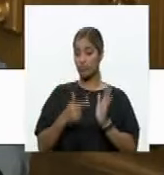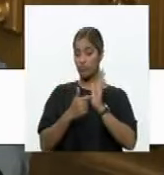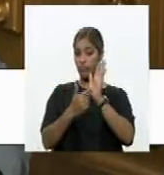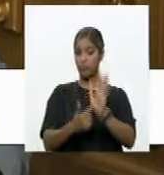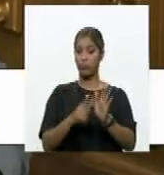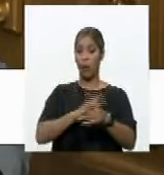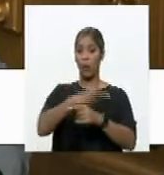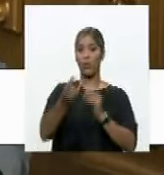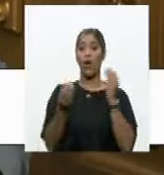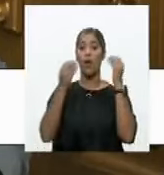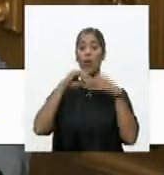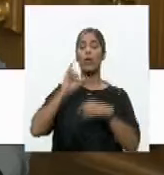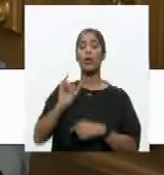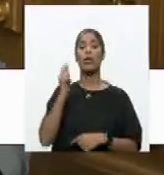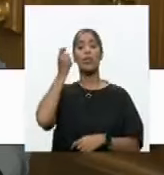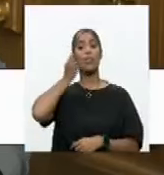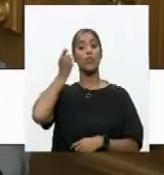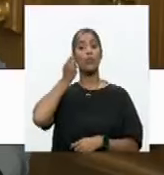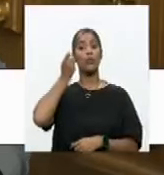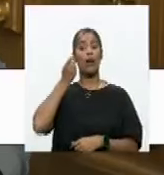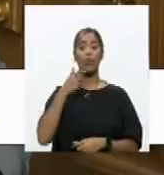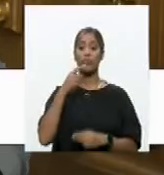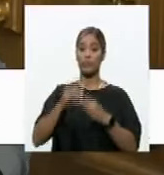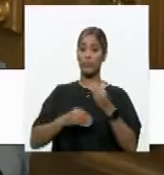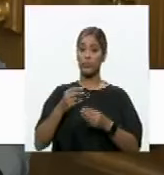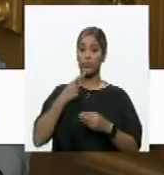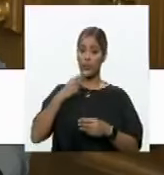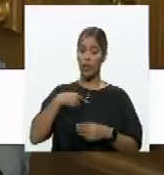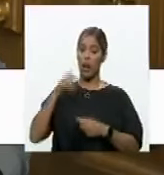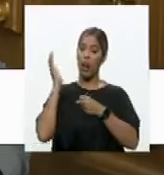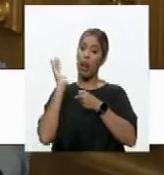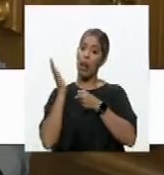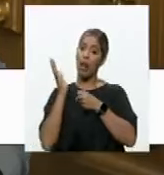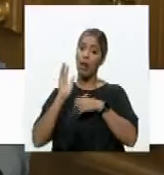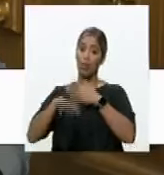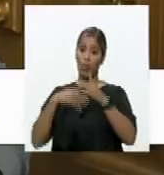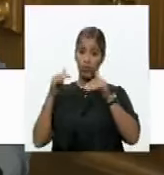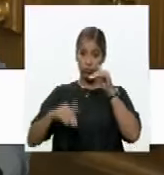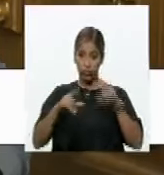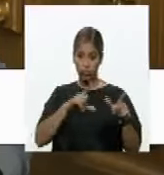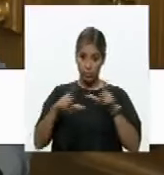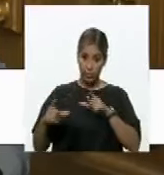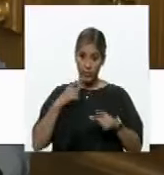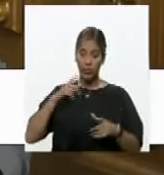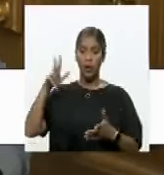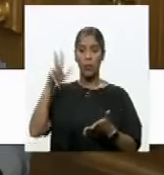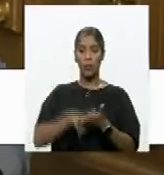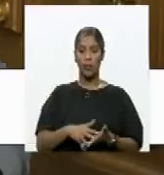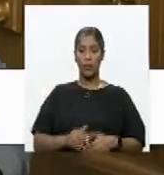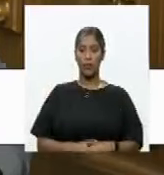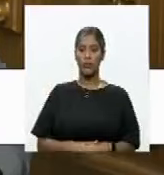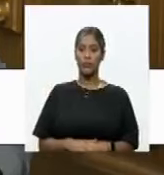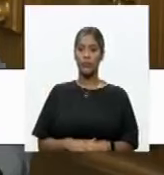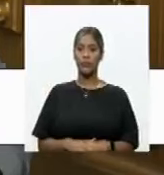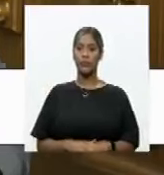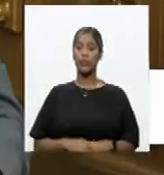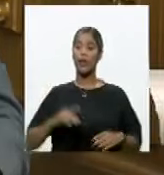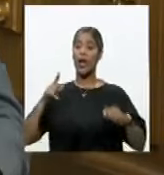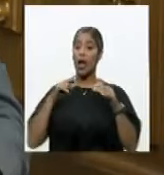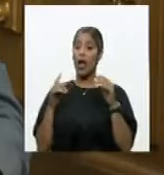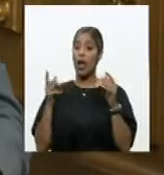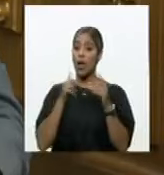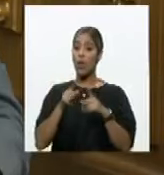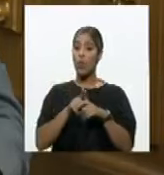proyecto de acuerdo y el diputado Jorman Aguiar ejerció el derecho de palabra. Sometido a votación, resultó aprobado por mayoría. Agotada la agenda del día, el